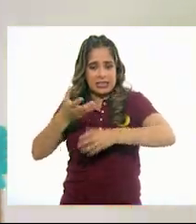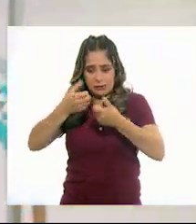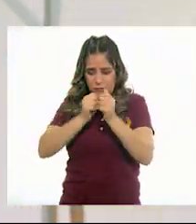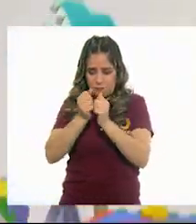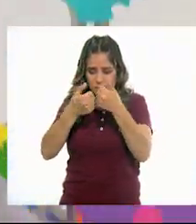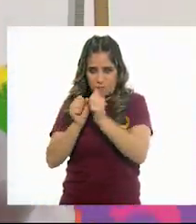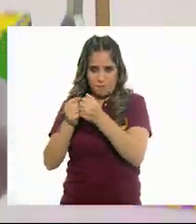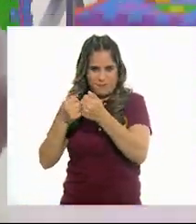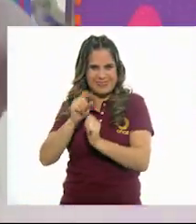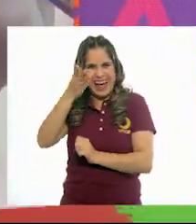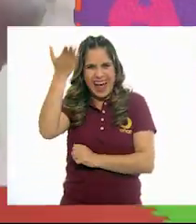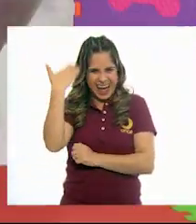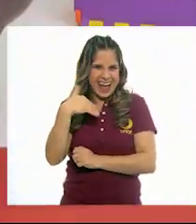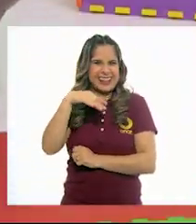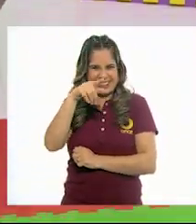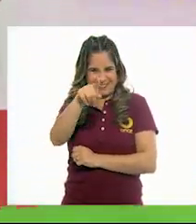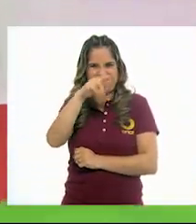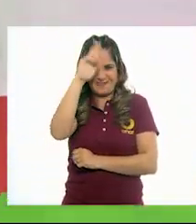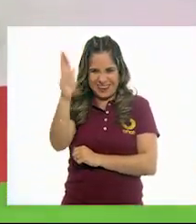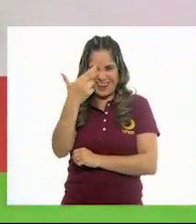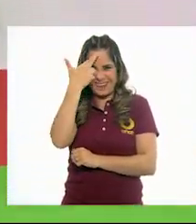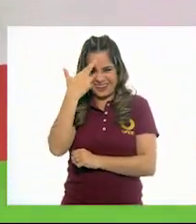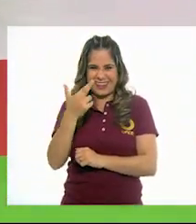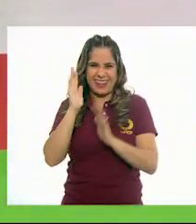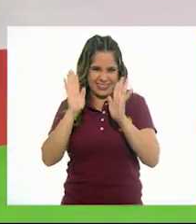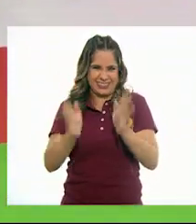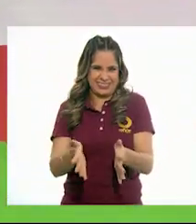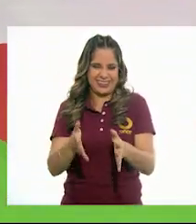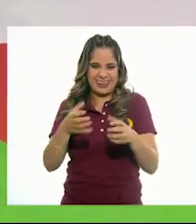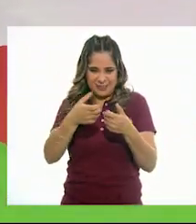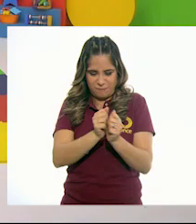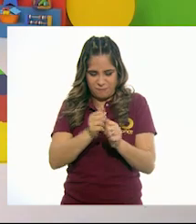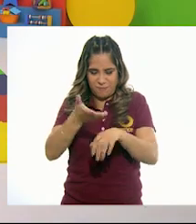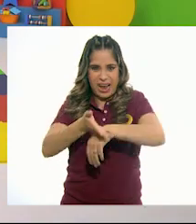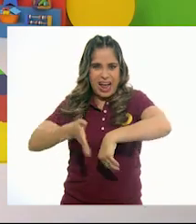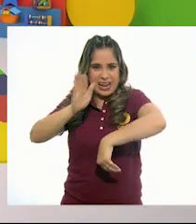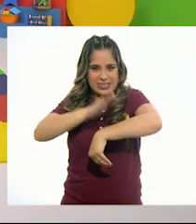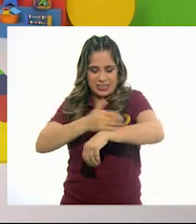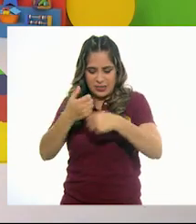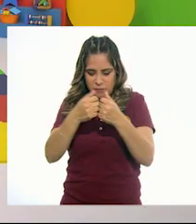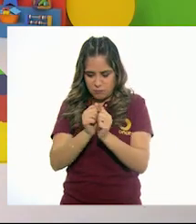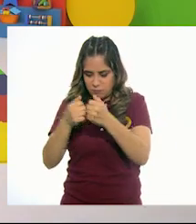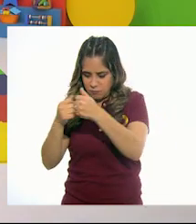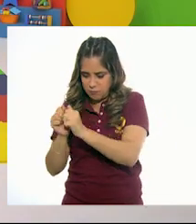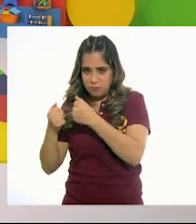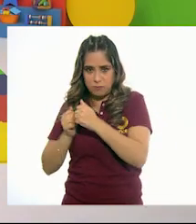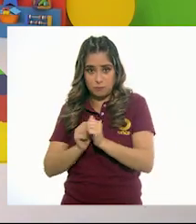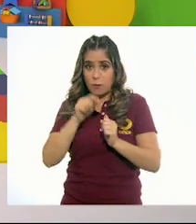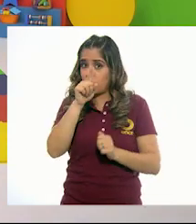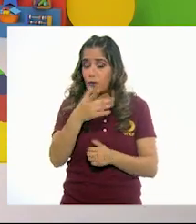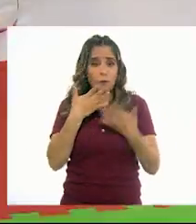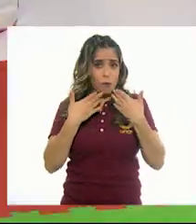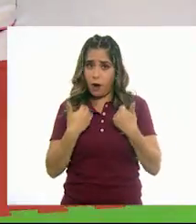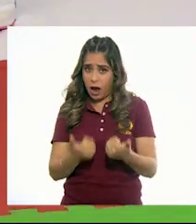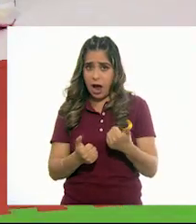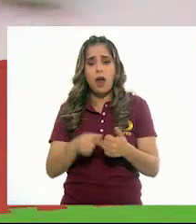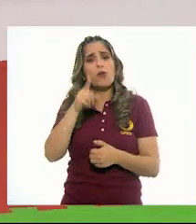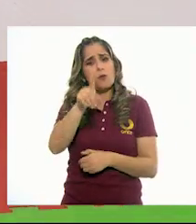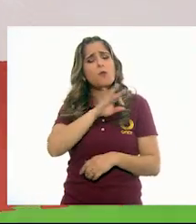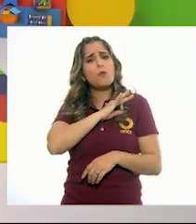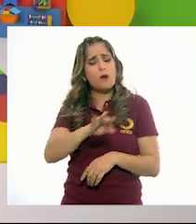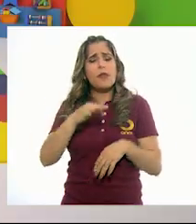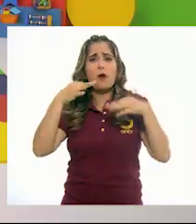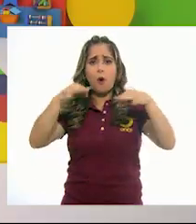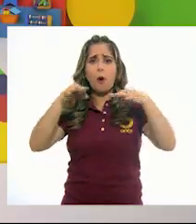¿Recuerdas? Estas ya las hemos ocupado antes. Y si no tienes tus pelotas de calcetín, las puedes hacer con hojas